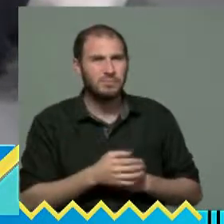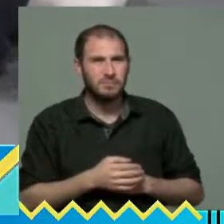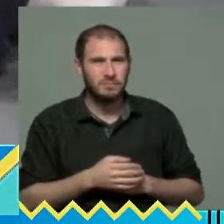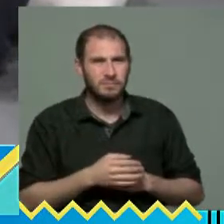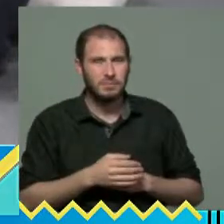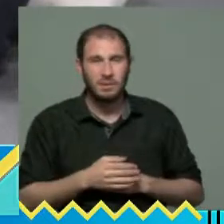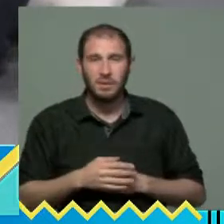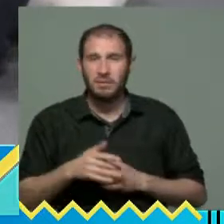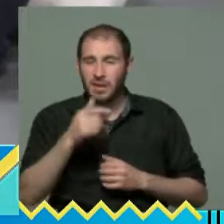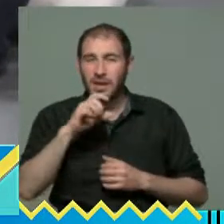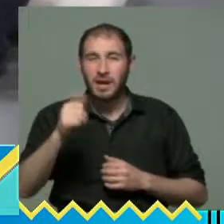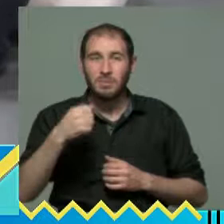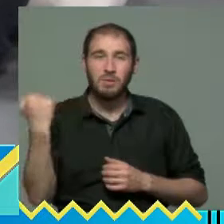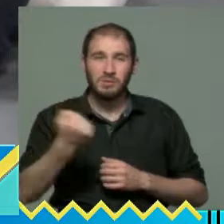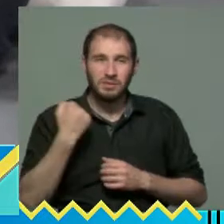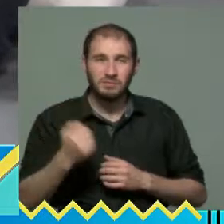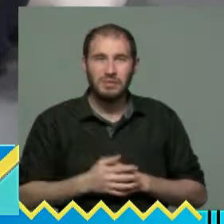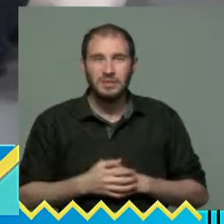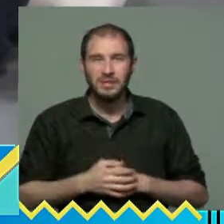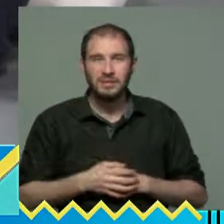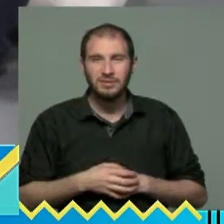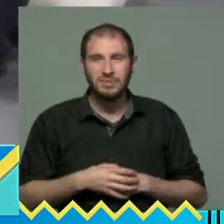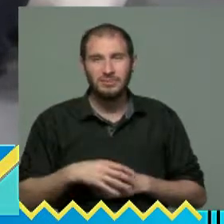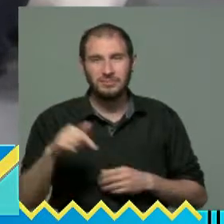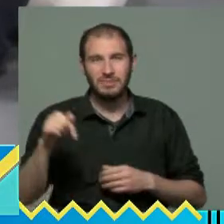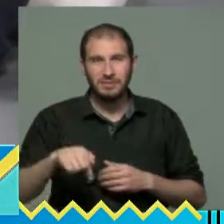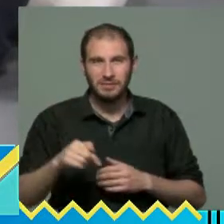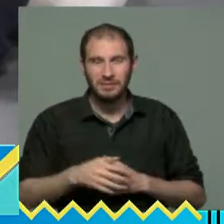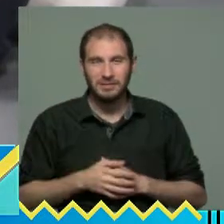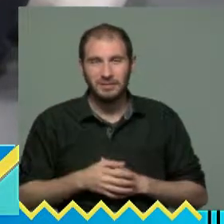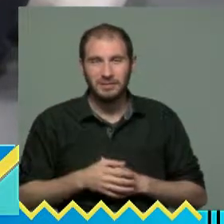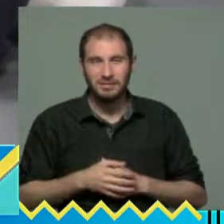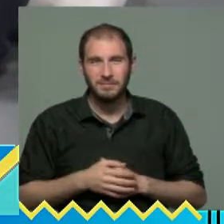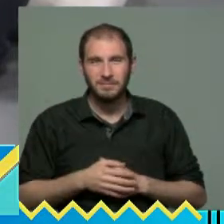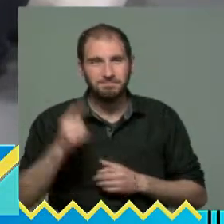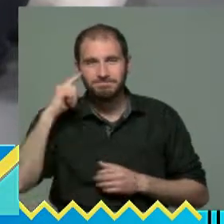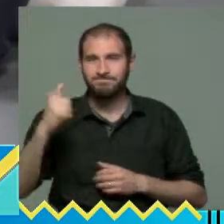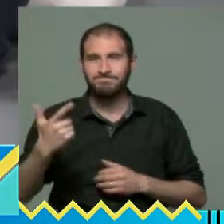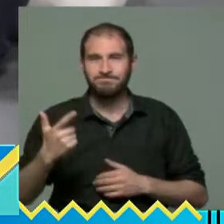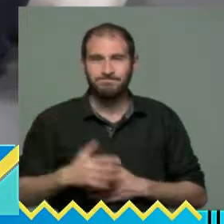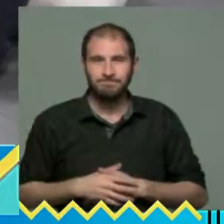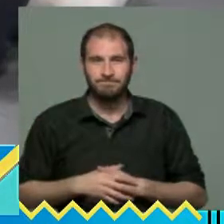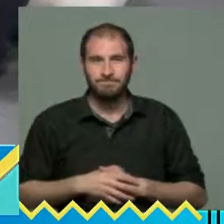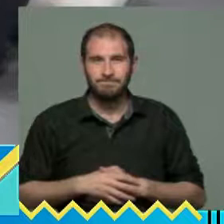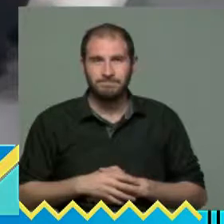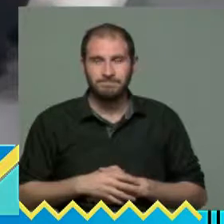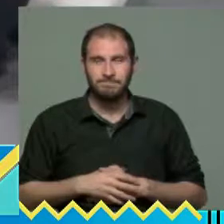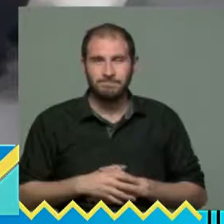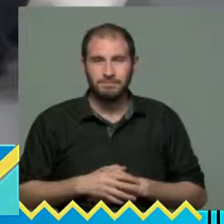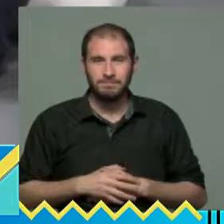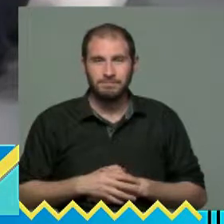una fuerza. El gran ganador, a mi forma de ver, es el gobernador de la provincia, que se cargó la elección al